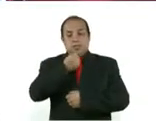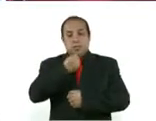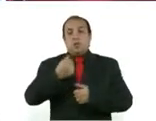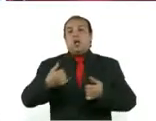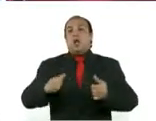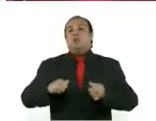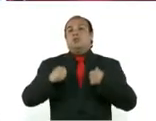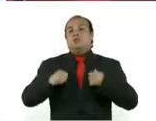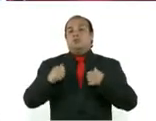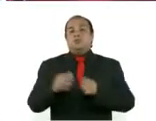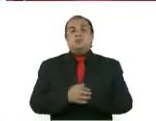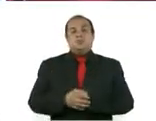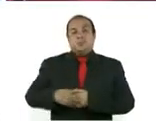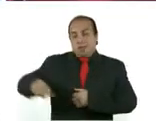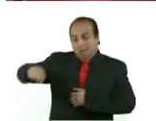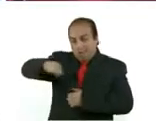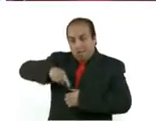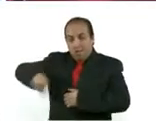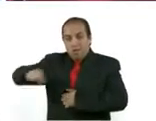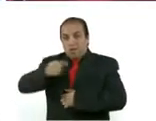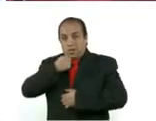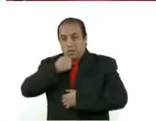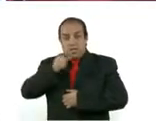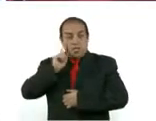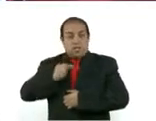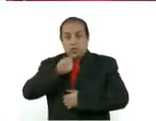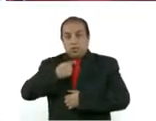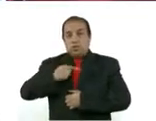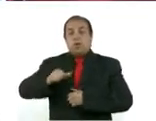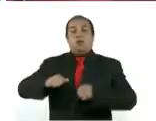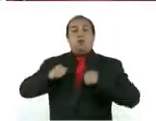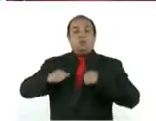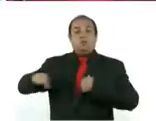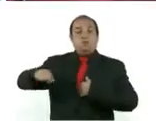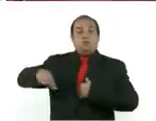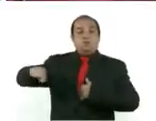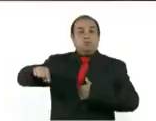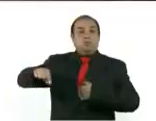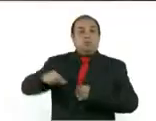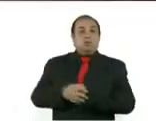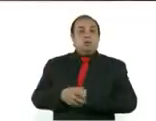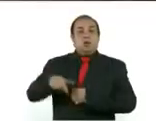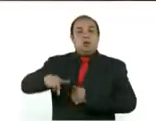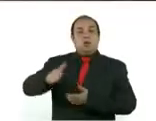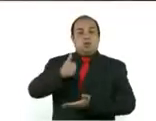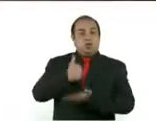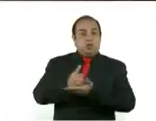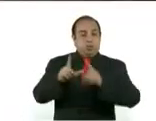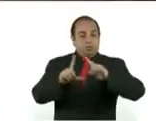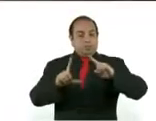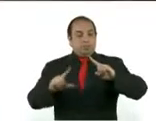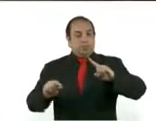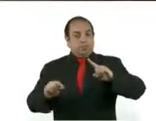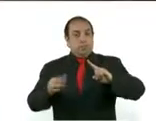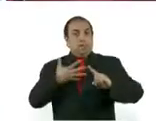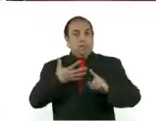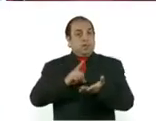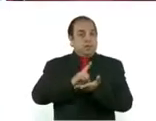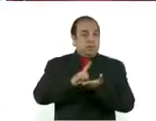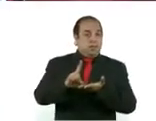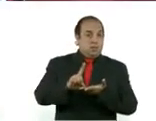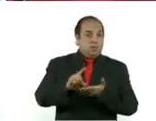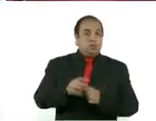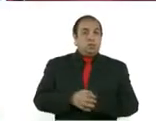Es decir, ellos en todo el país, especialmente en la ciudad, tendrán su derecho